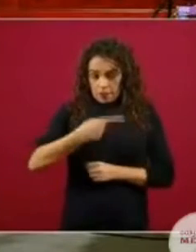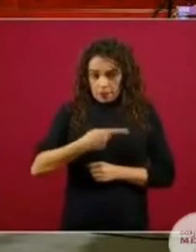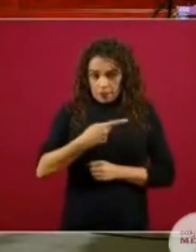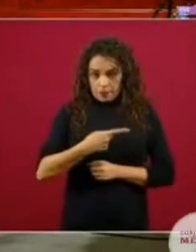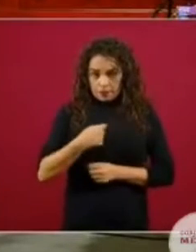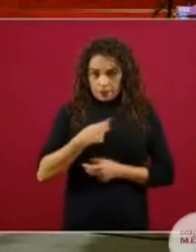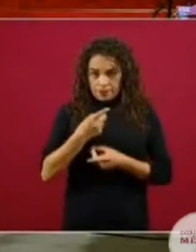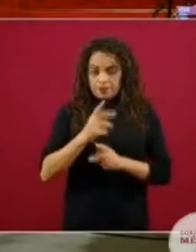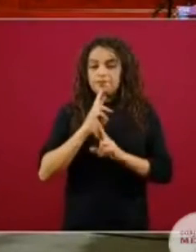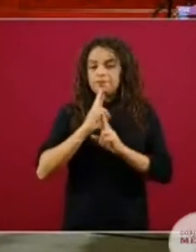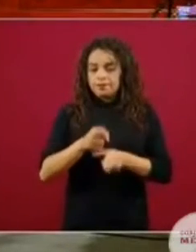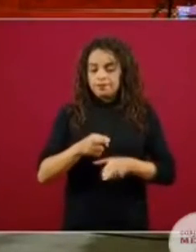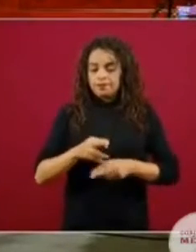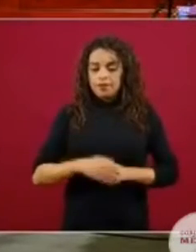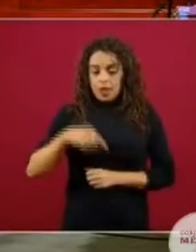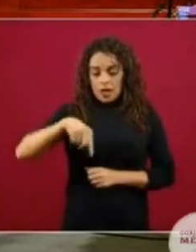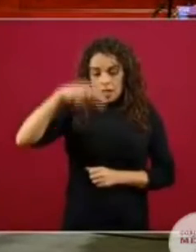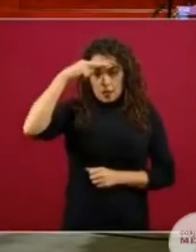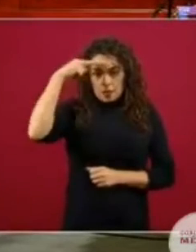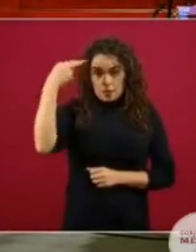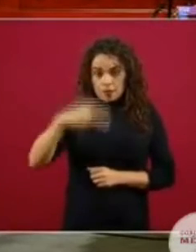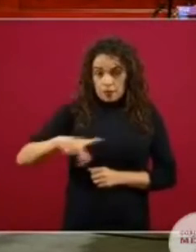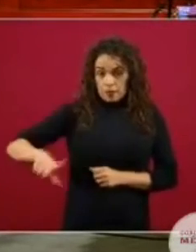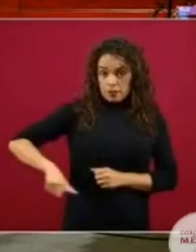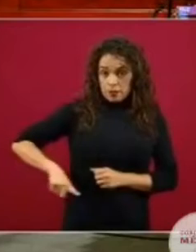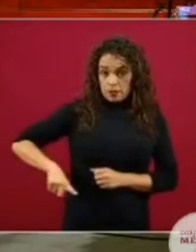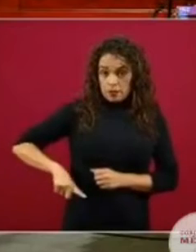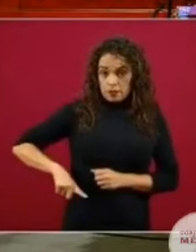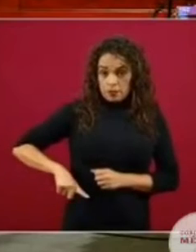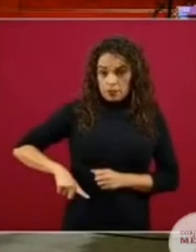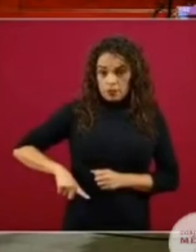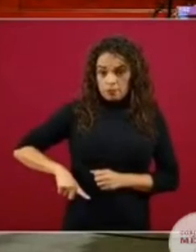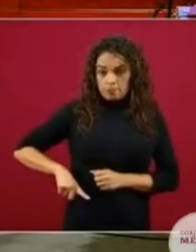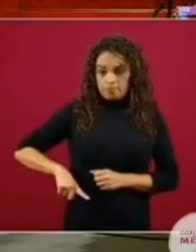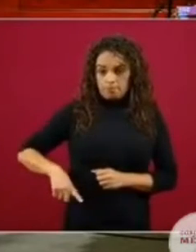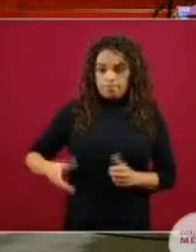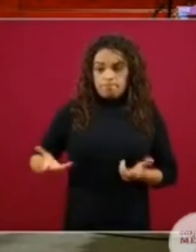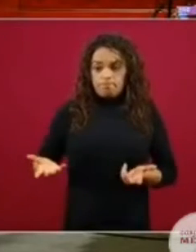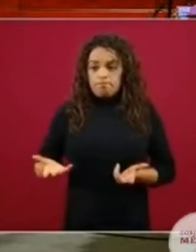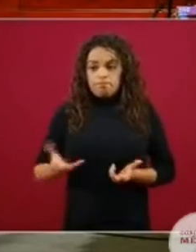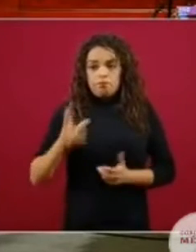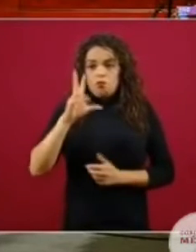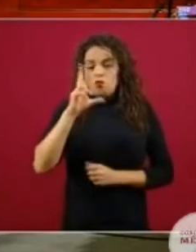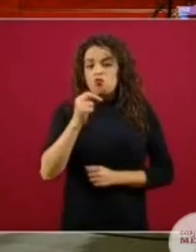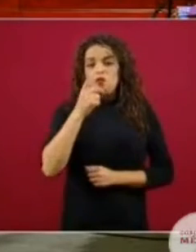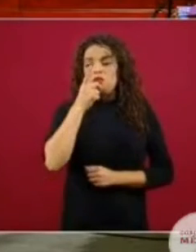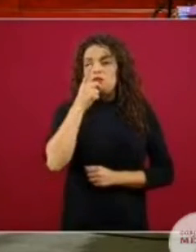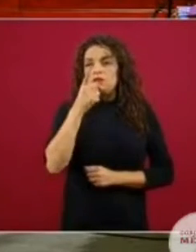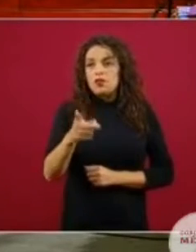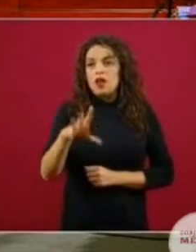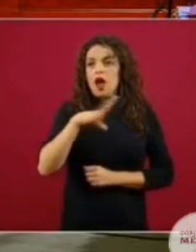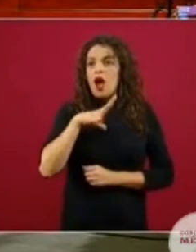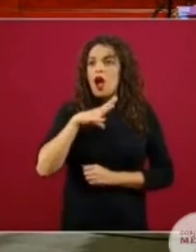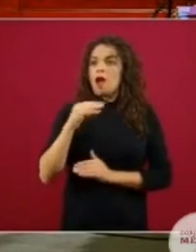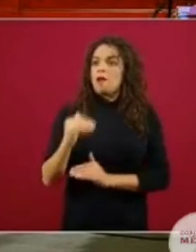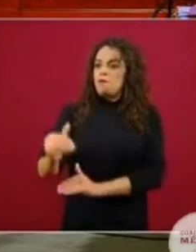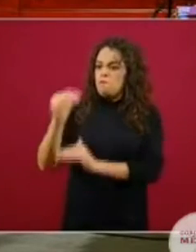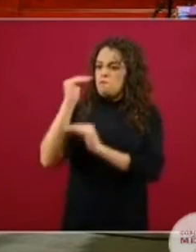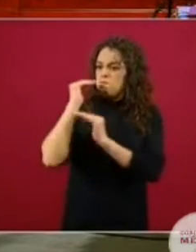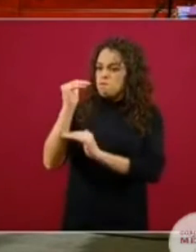en el gobierno de mexico no hablamos de limitaciones del presupuesto